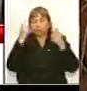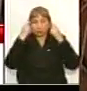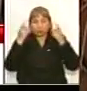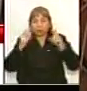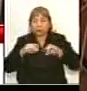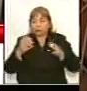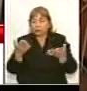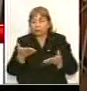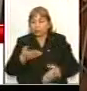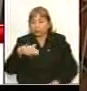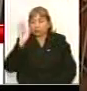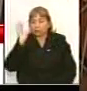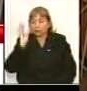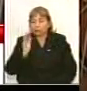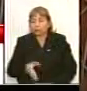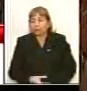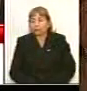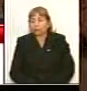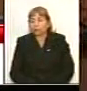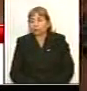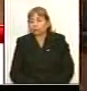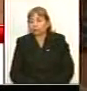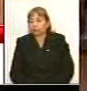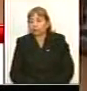favor, sírvanse levantar la mano.